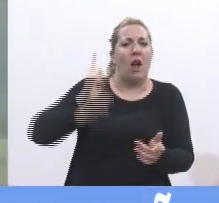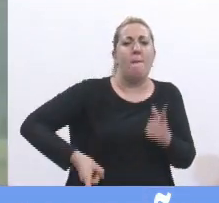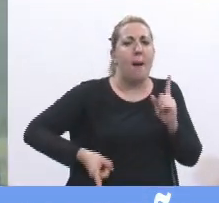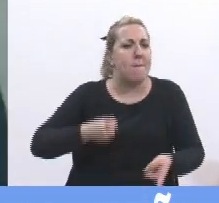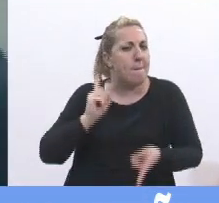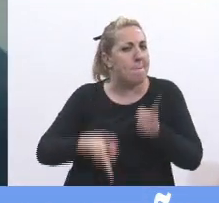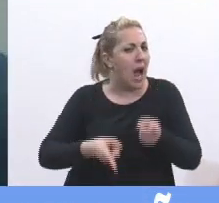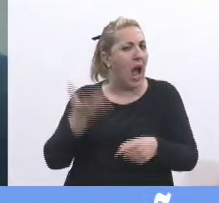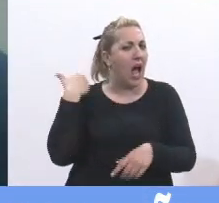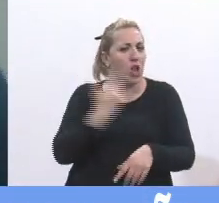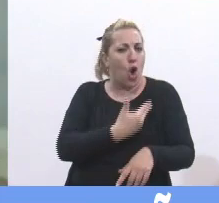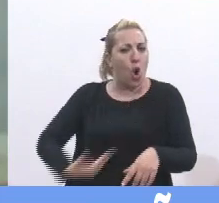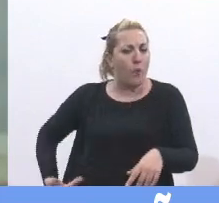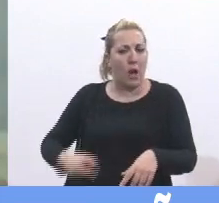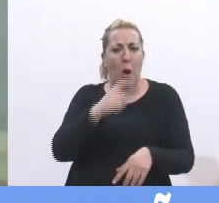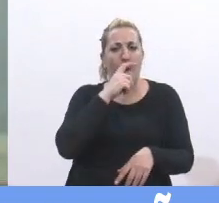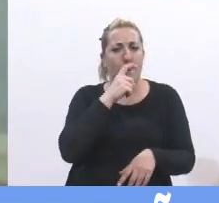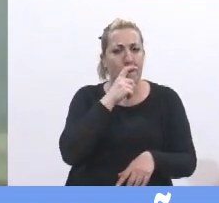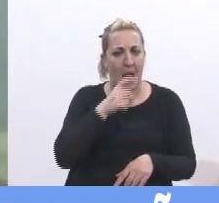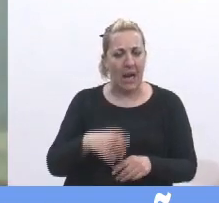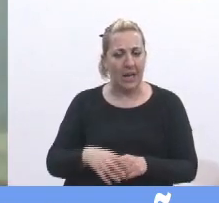que tomó el gobierno de Mauricio Macri.